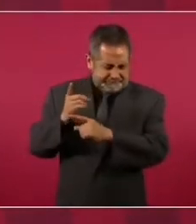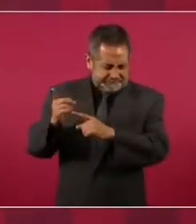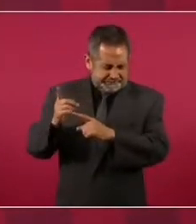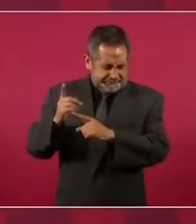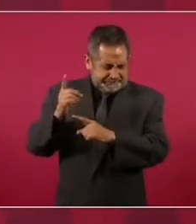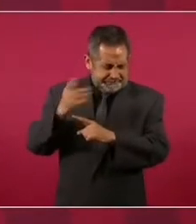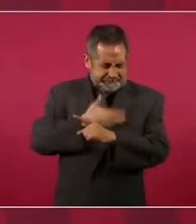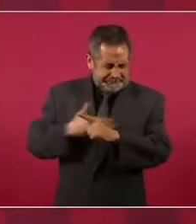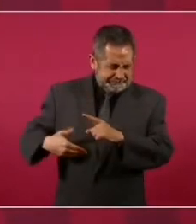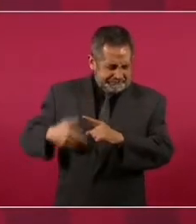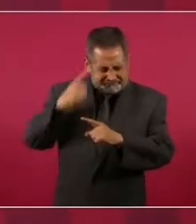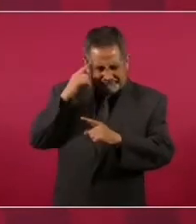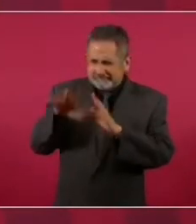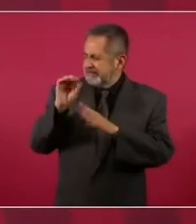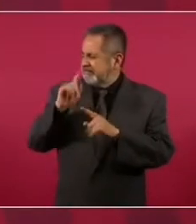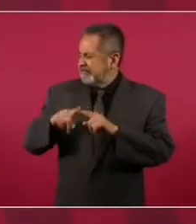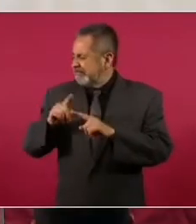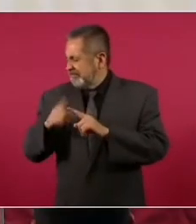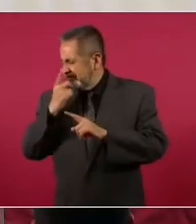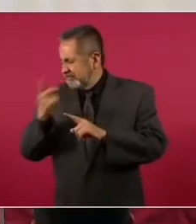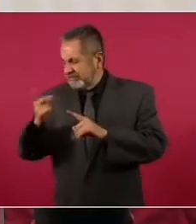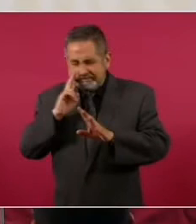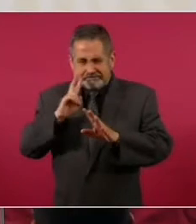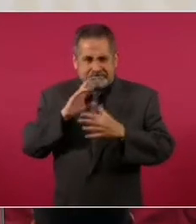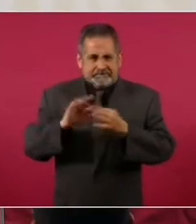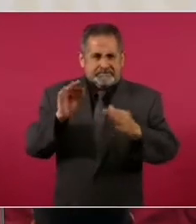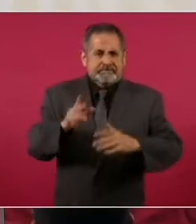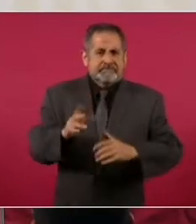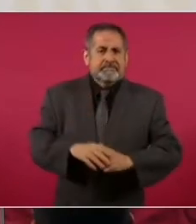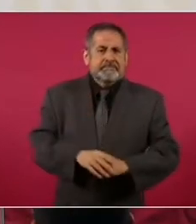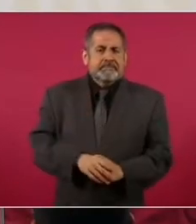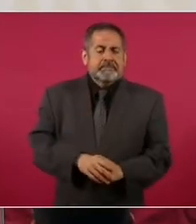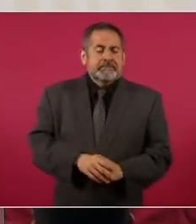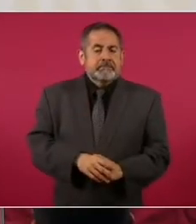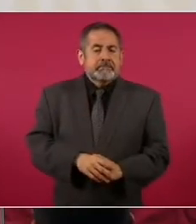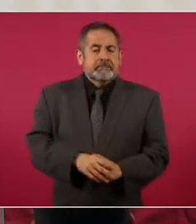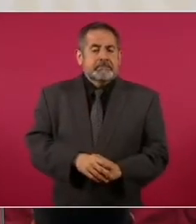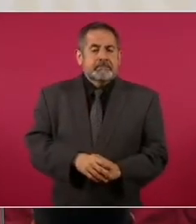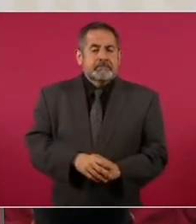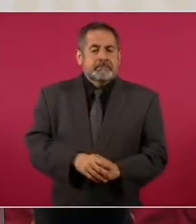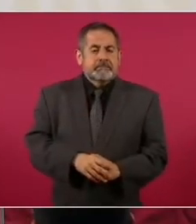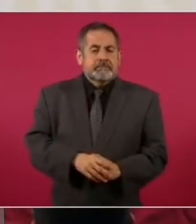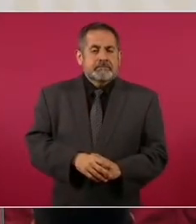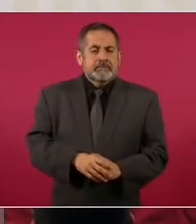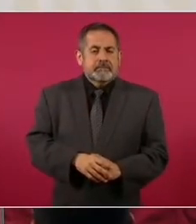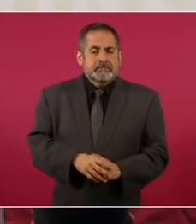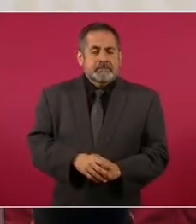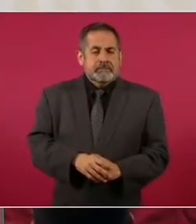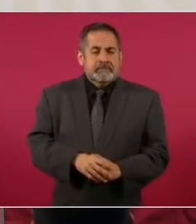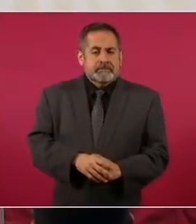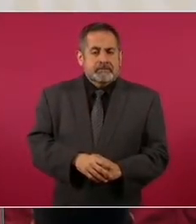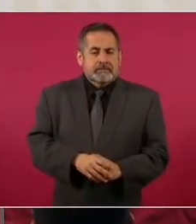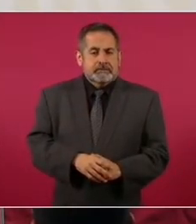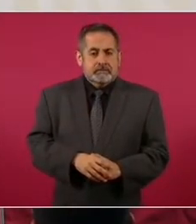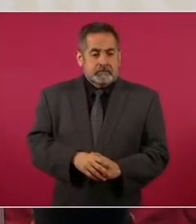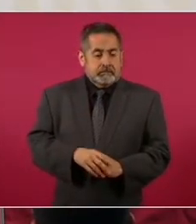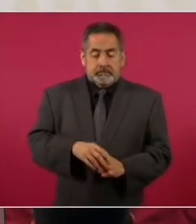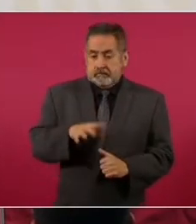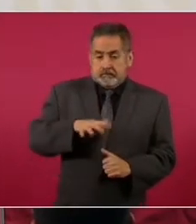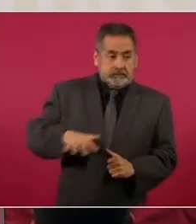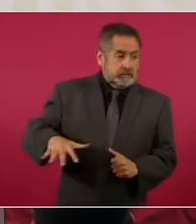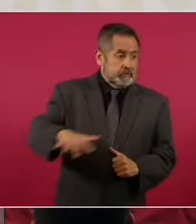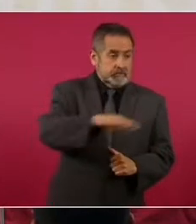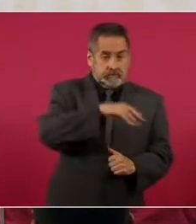jefe de Estado, a ver si lo conseguimos, el dato, de que para